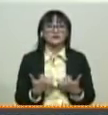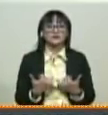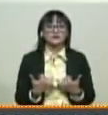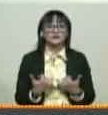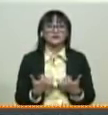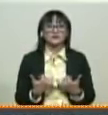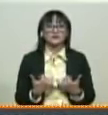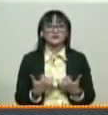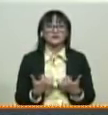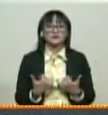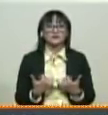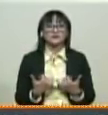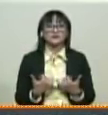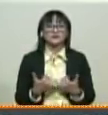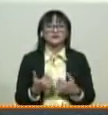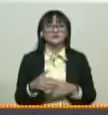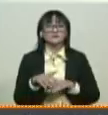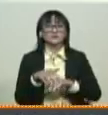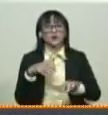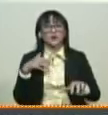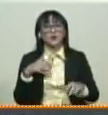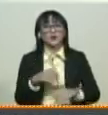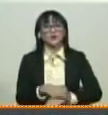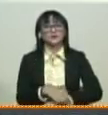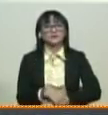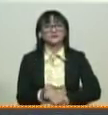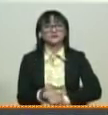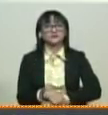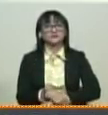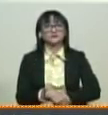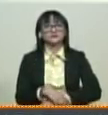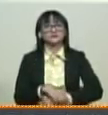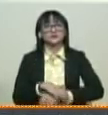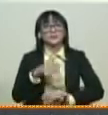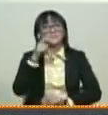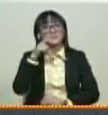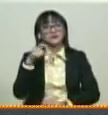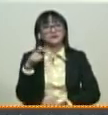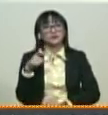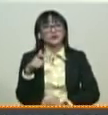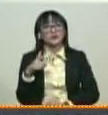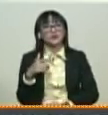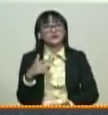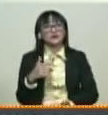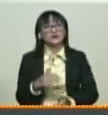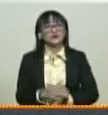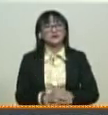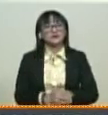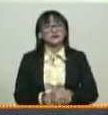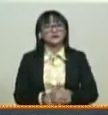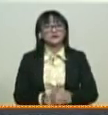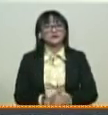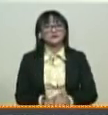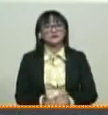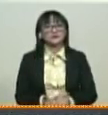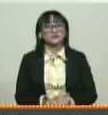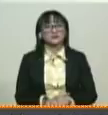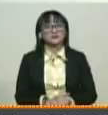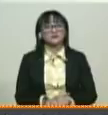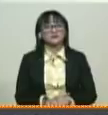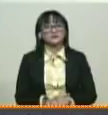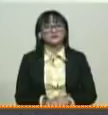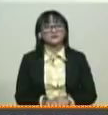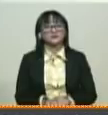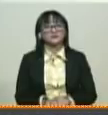hablando de decenas de ciudadanos a los cuales le hemos librado, repito, estas órdenes